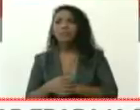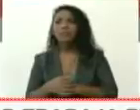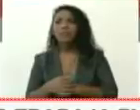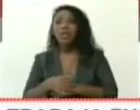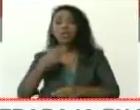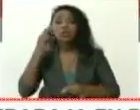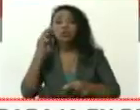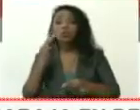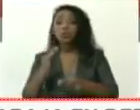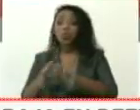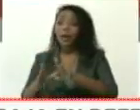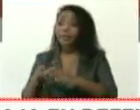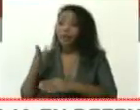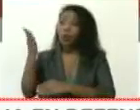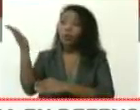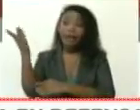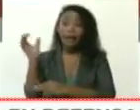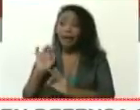decir.